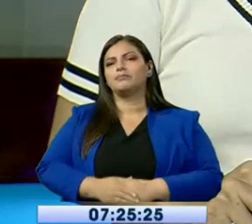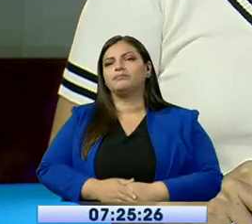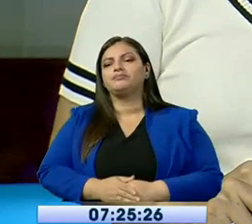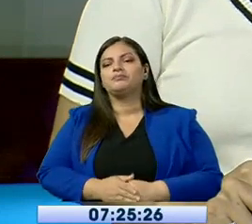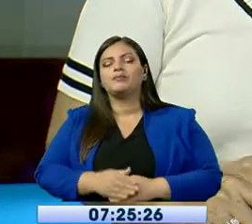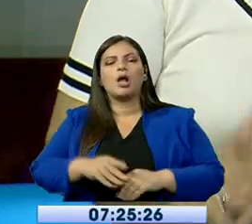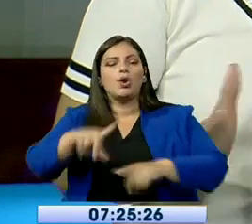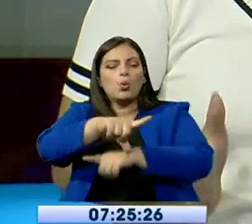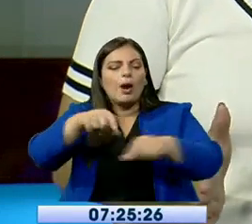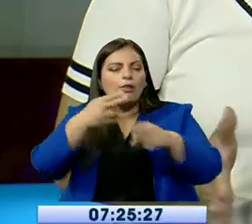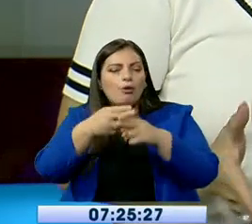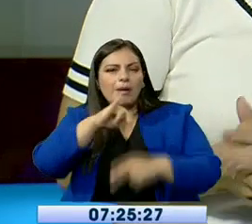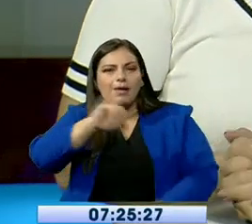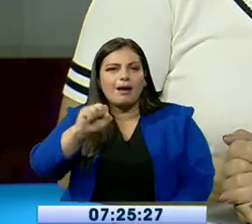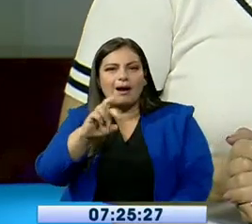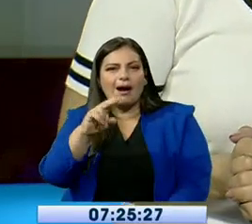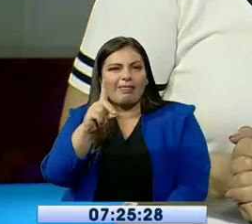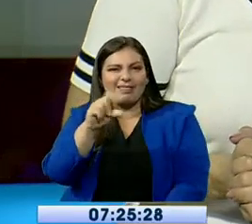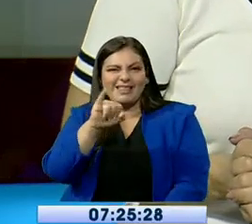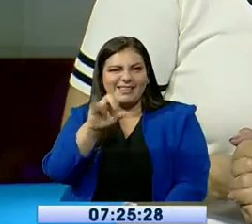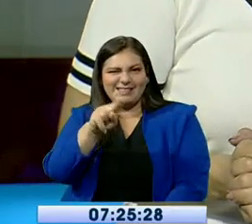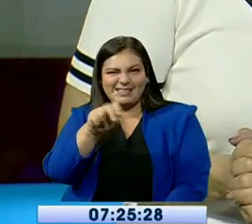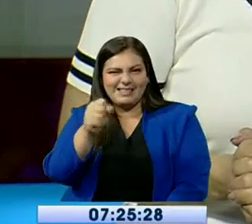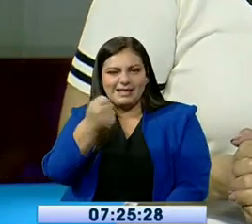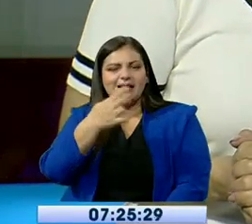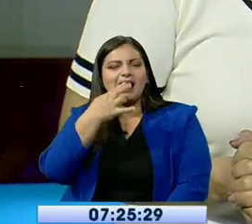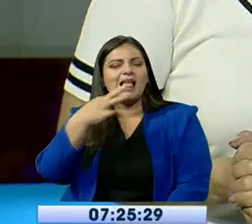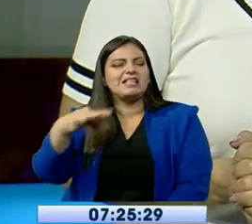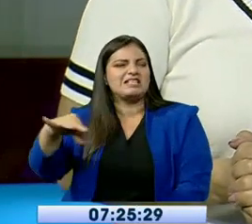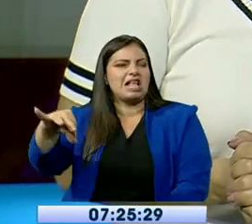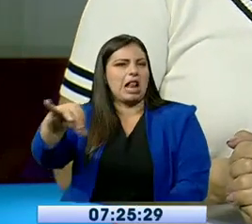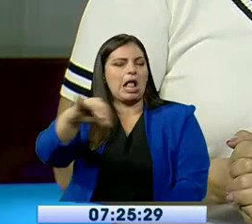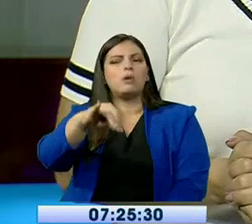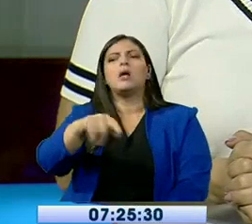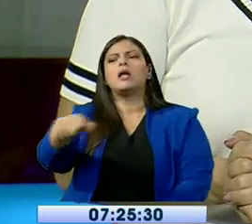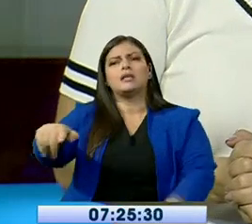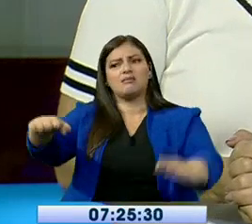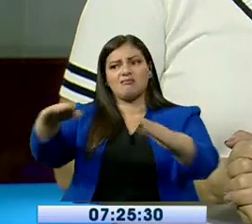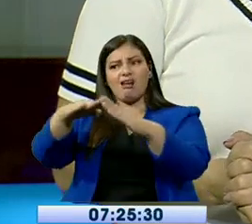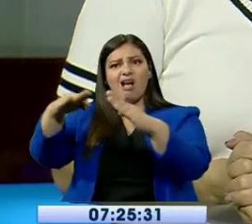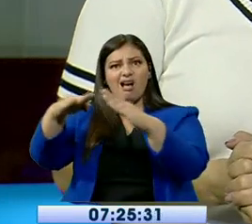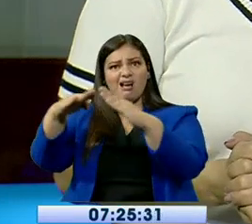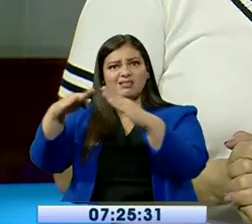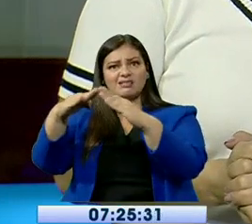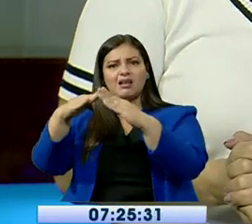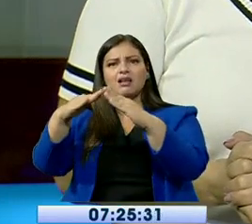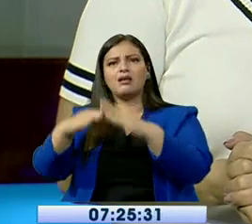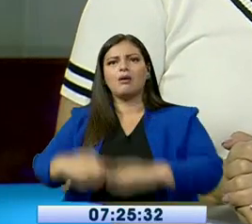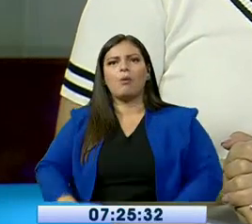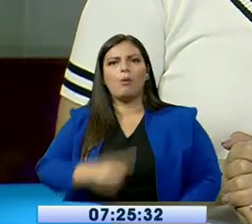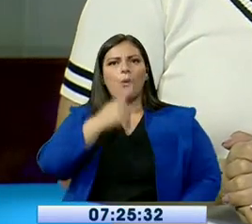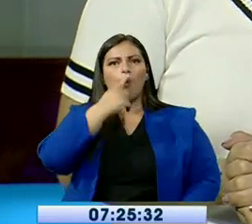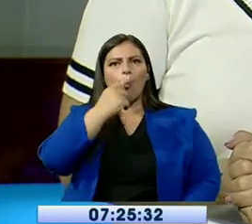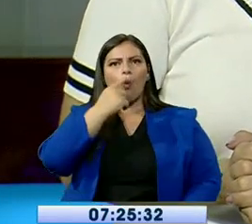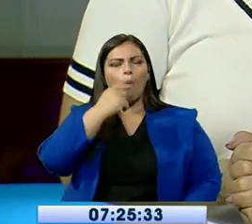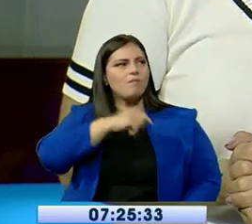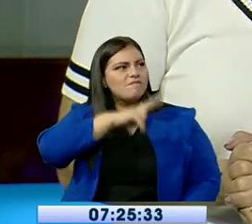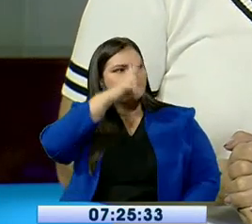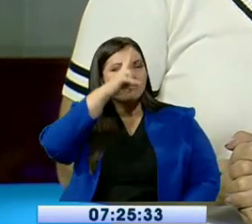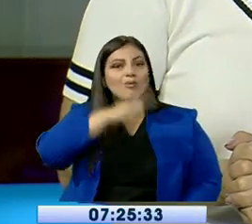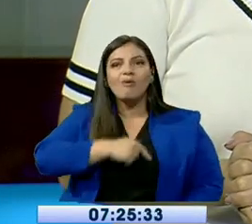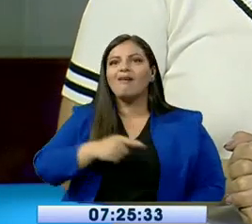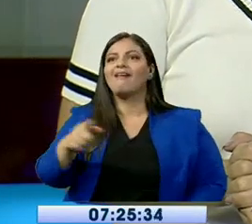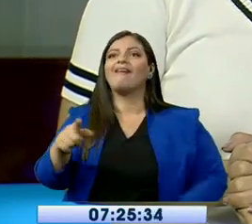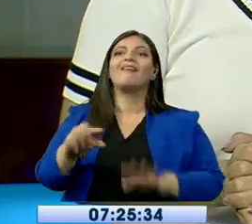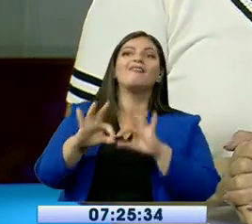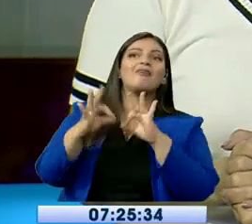Guayaquil. De acuerdo a la denuncia, los delincuentes aprovecharon que en la vivienda no se encontraba nadie, pues habían salido a trabajar.